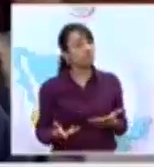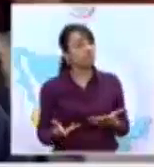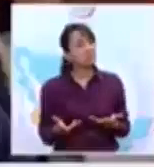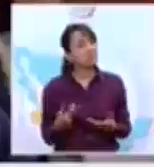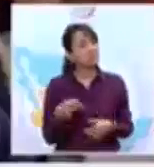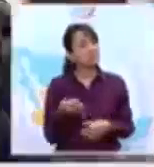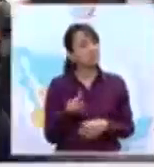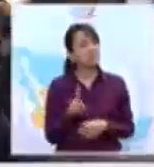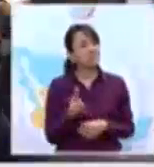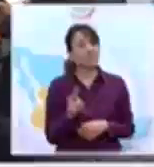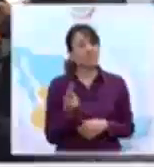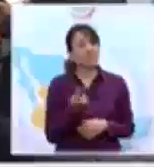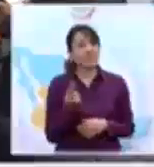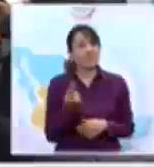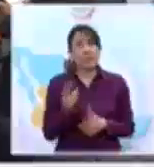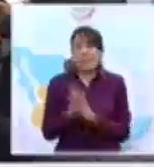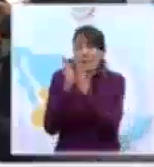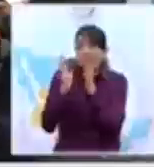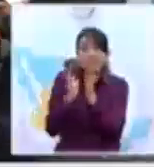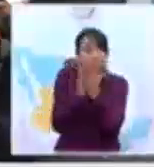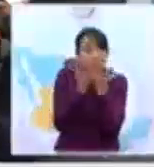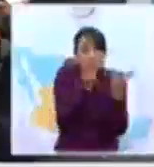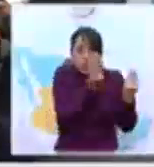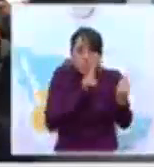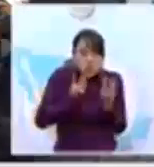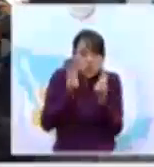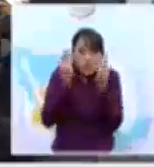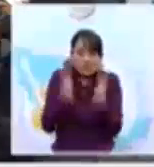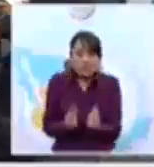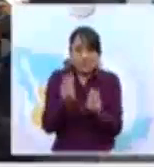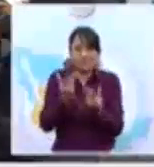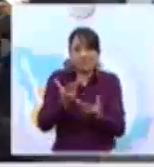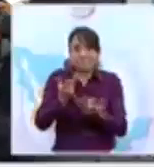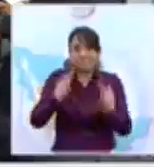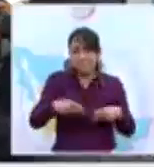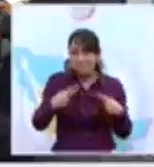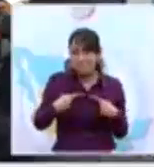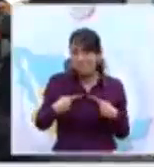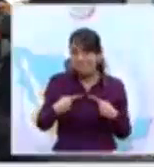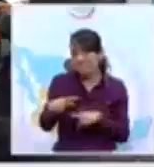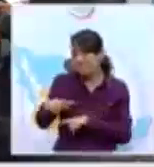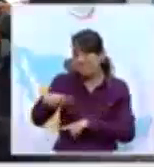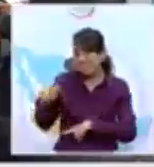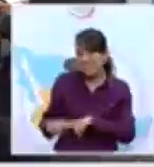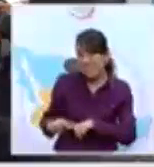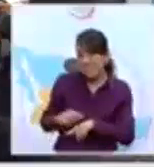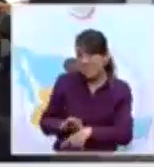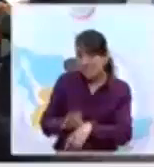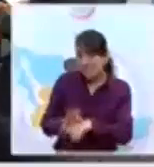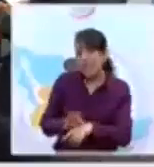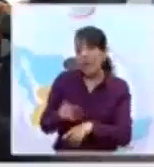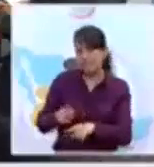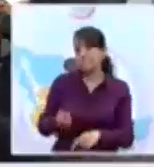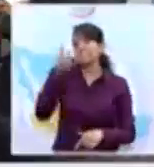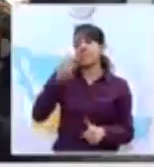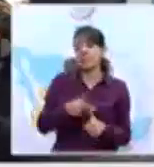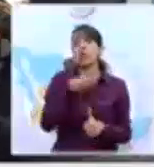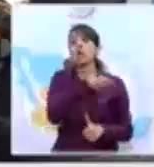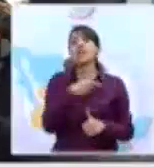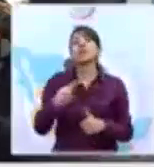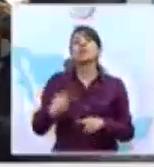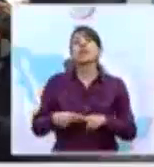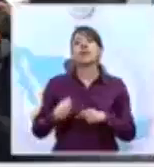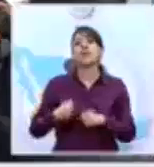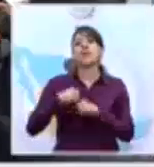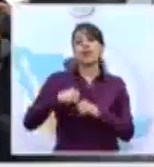necesita de muchos actores. Y esos actores, por ejemplo, empezando por la fase productiva, ¿quién es encargado de esto? Bueno, es